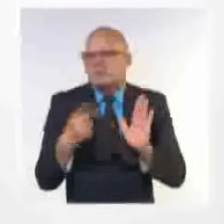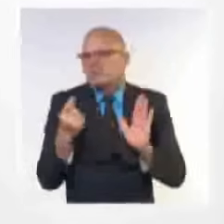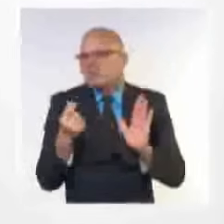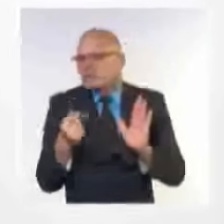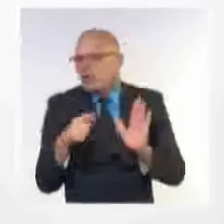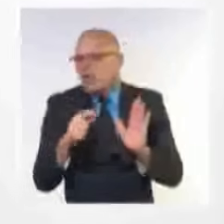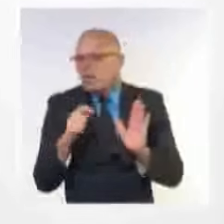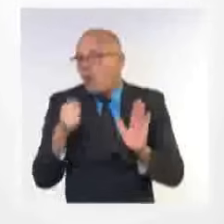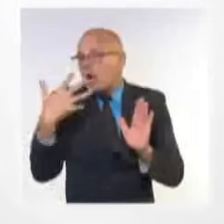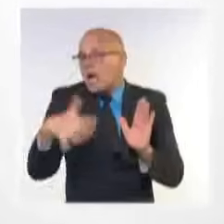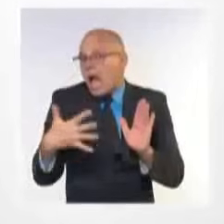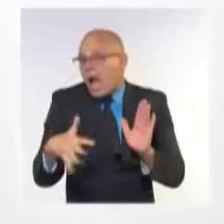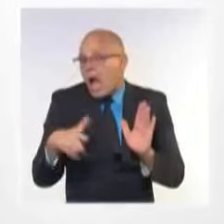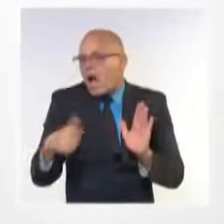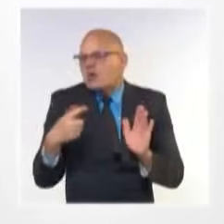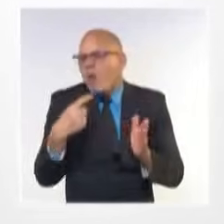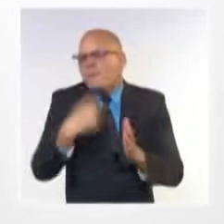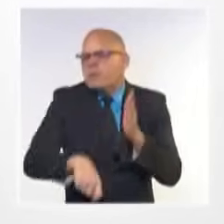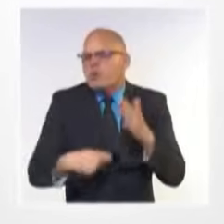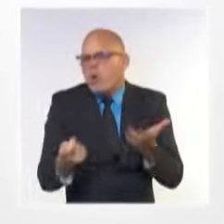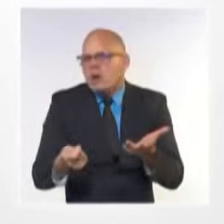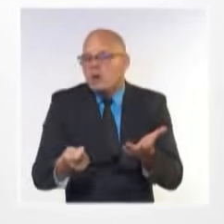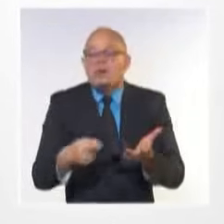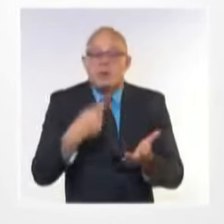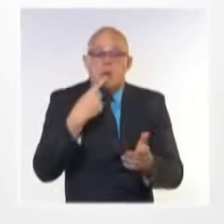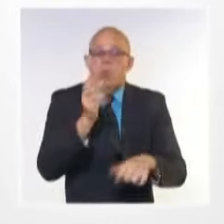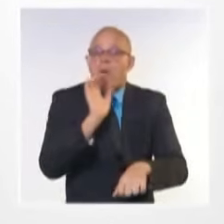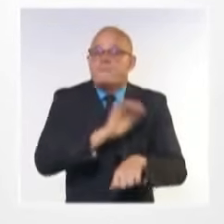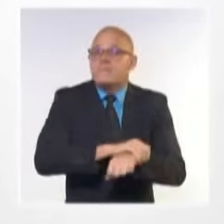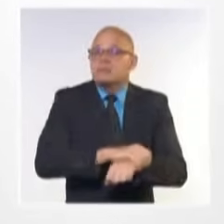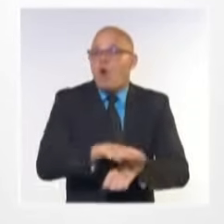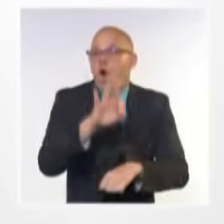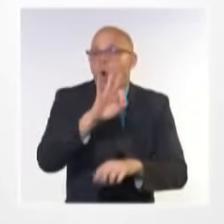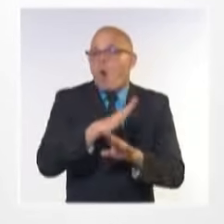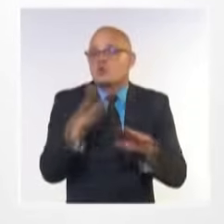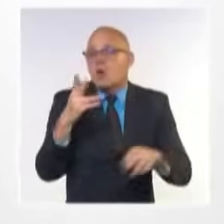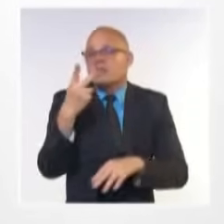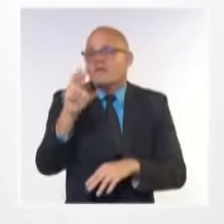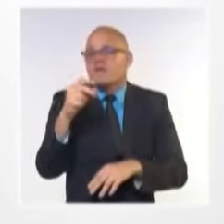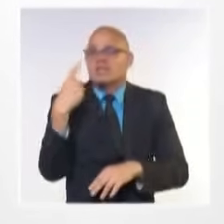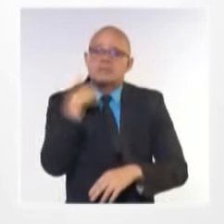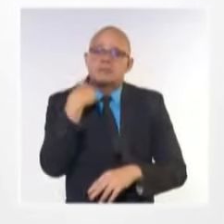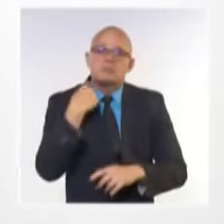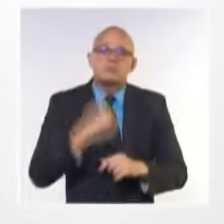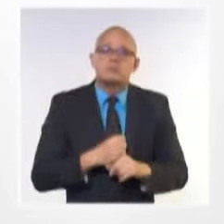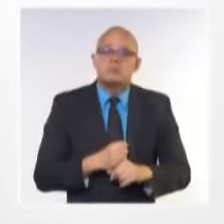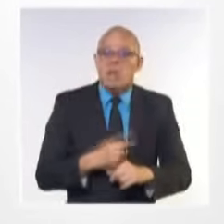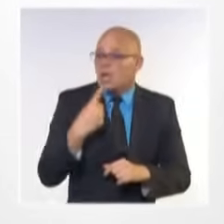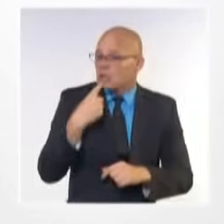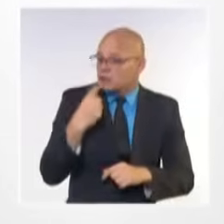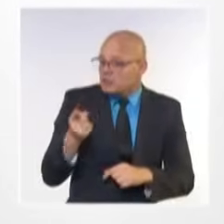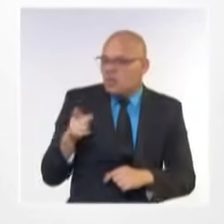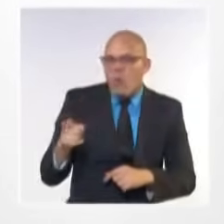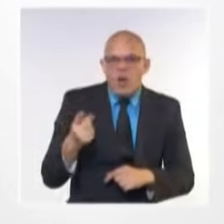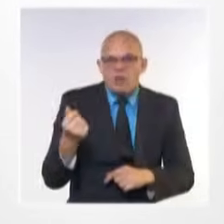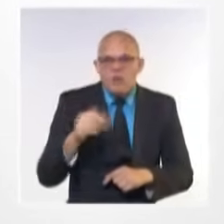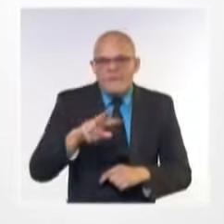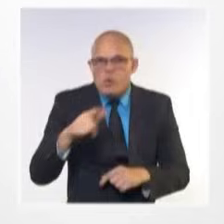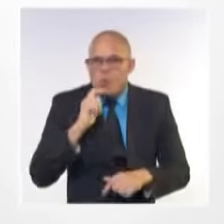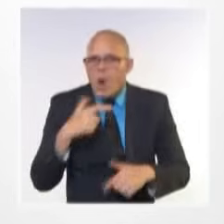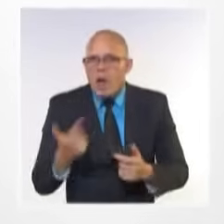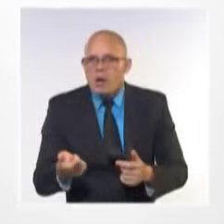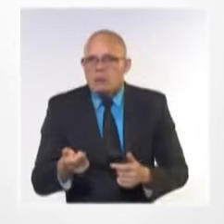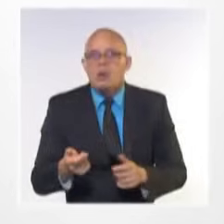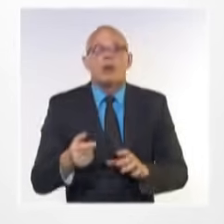la sanción es de privación de 8 a 20 años. ¿Son de considerable valor? 13 millones, es decir, 200.000, 100.000. De